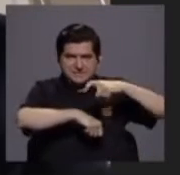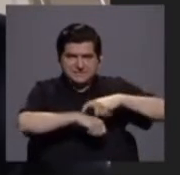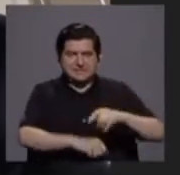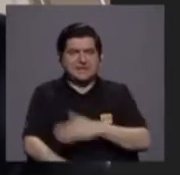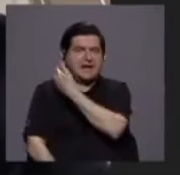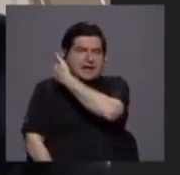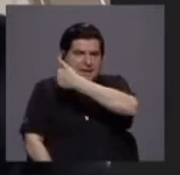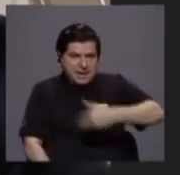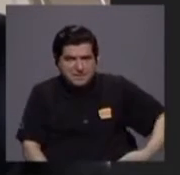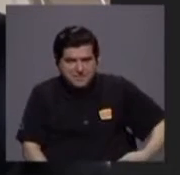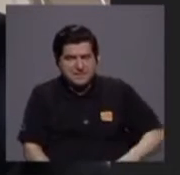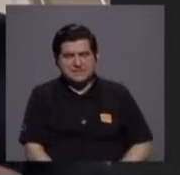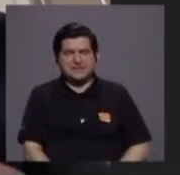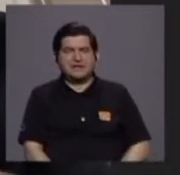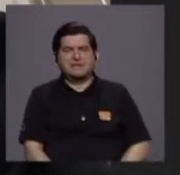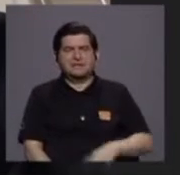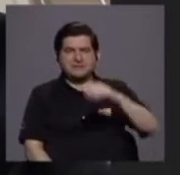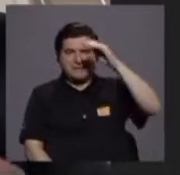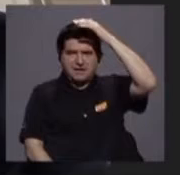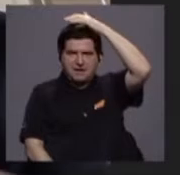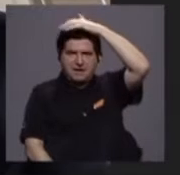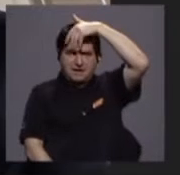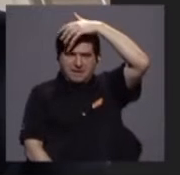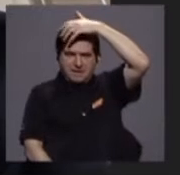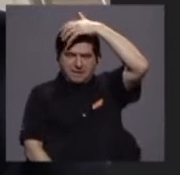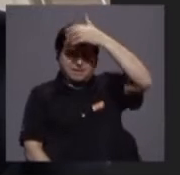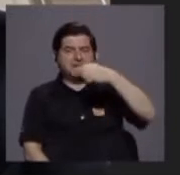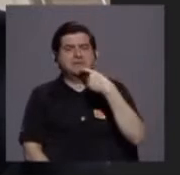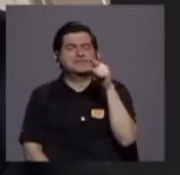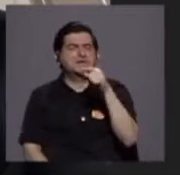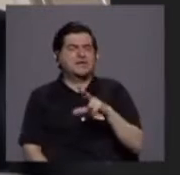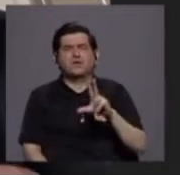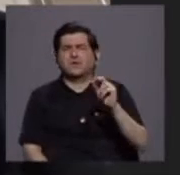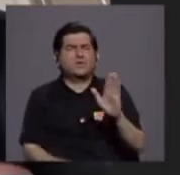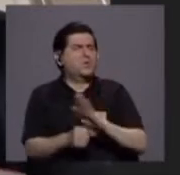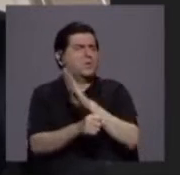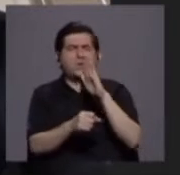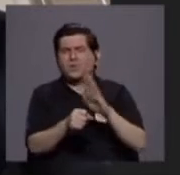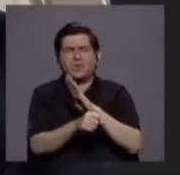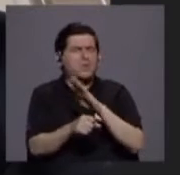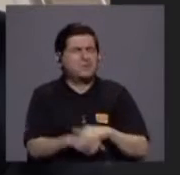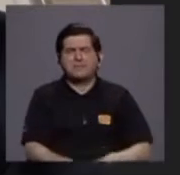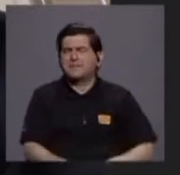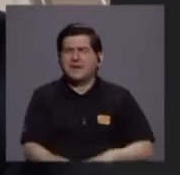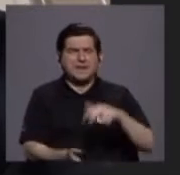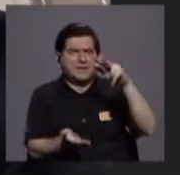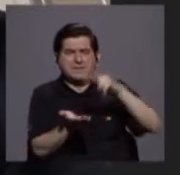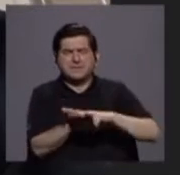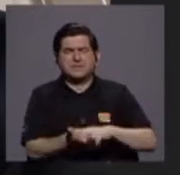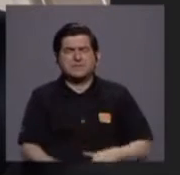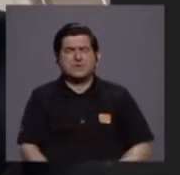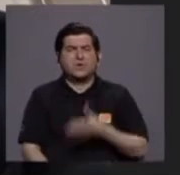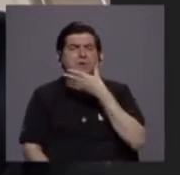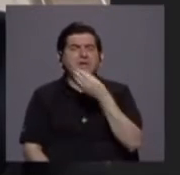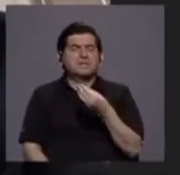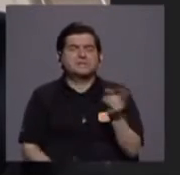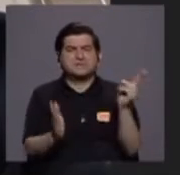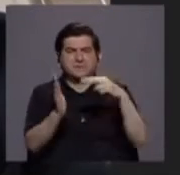el presidente Alvarado reiteraron que eso no era suficiente, lo que se aprobó en diciembre del